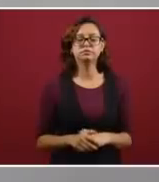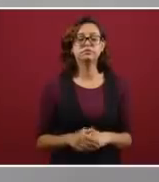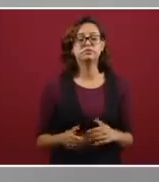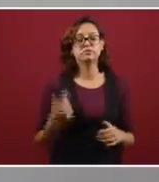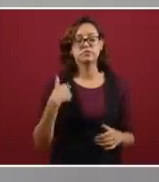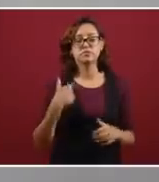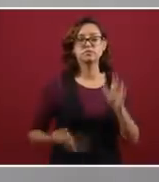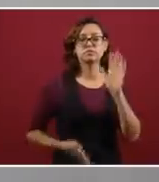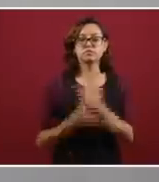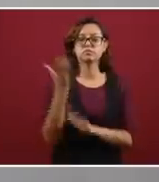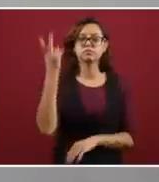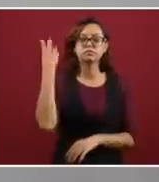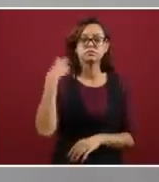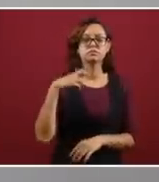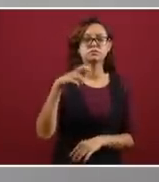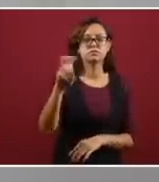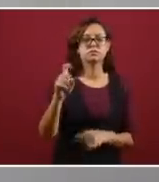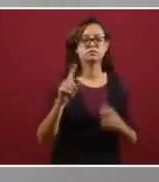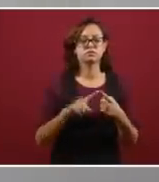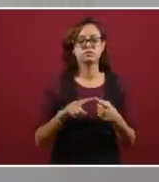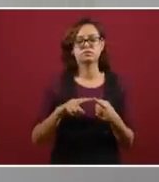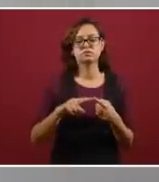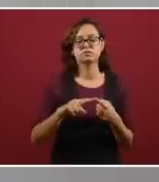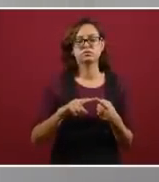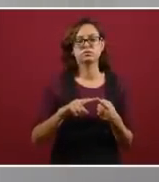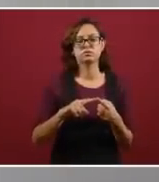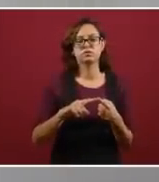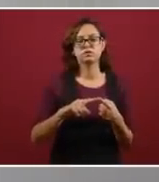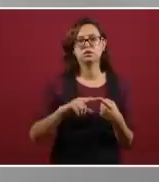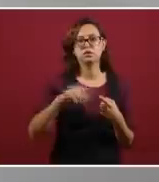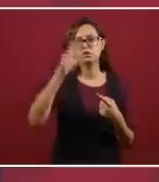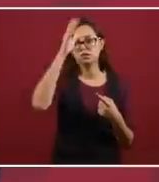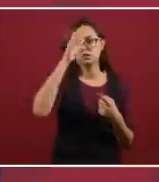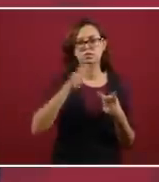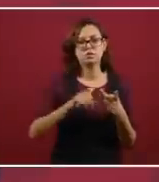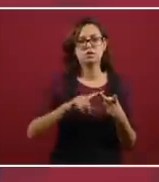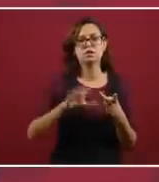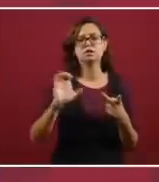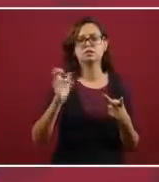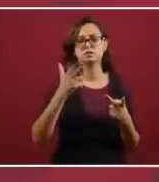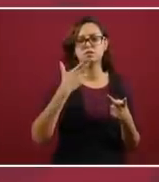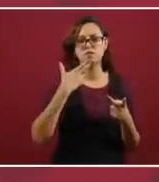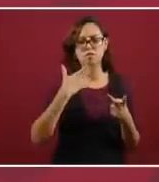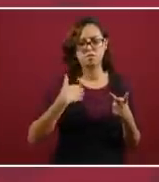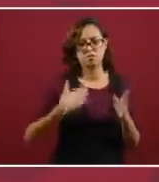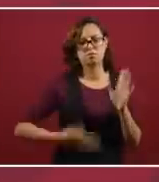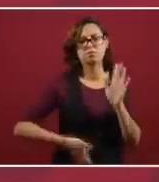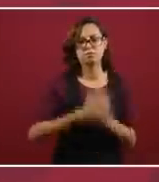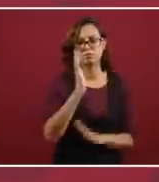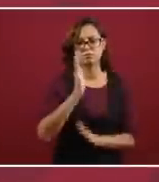semana, vamos a Coahuila y vamos a Chihuahua